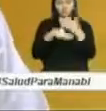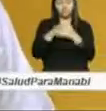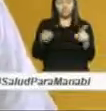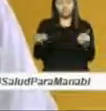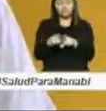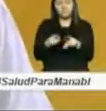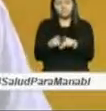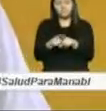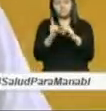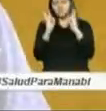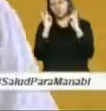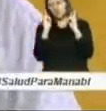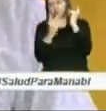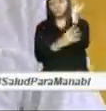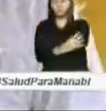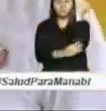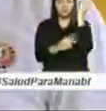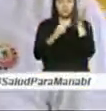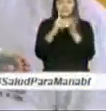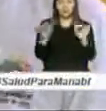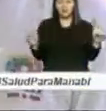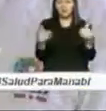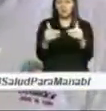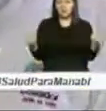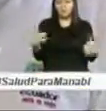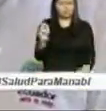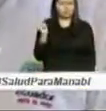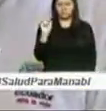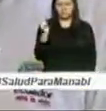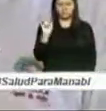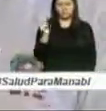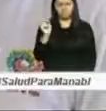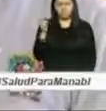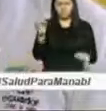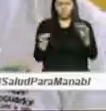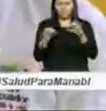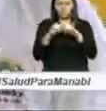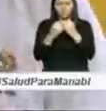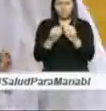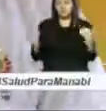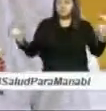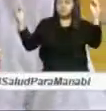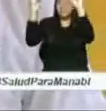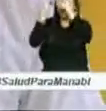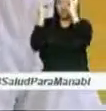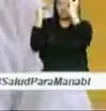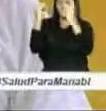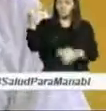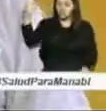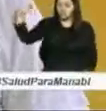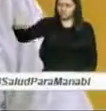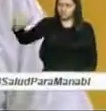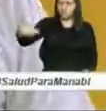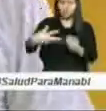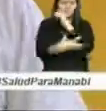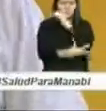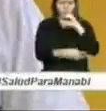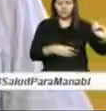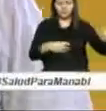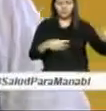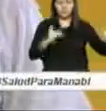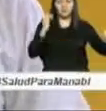ricos o pobres, eso es un suicidio social, es la antítesis de la justicia social. El que más tiene, que más pague. El pobre, que no pague nada.